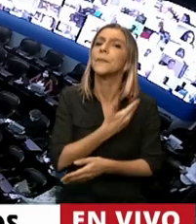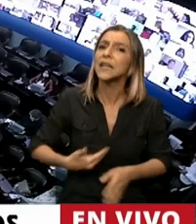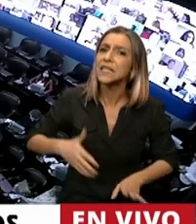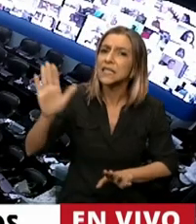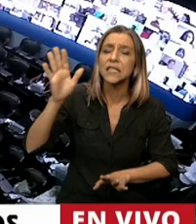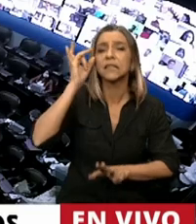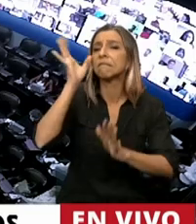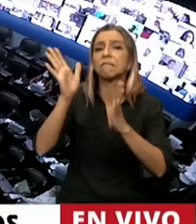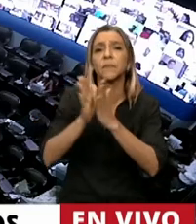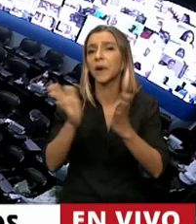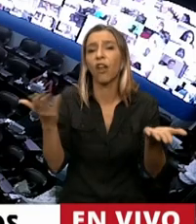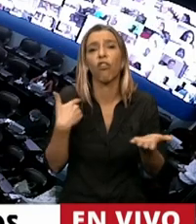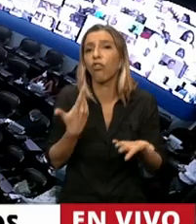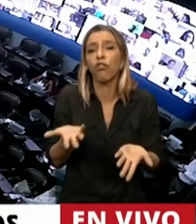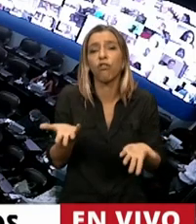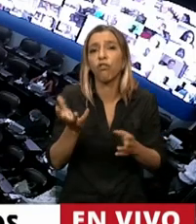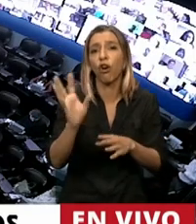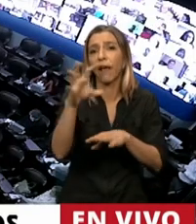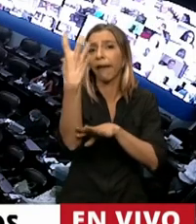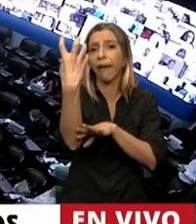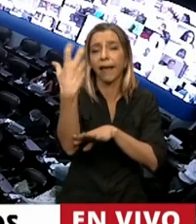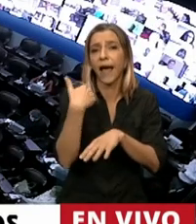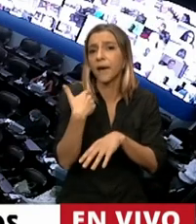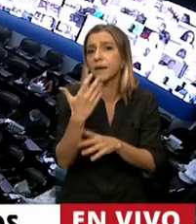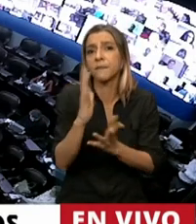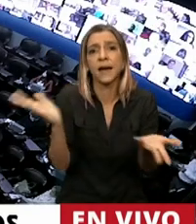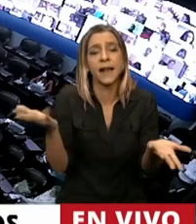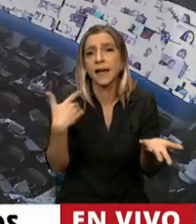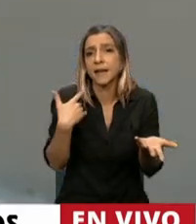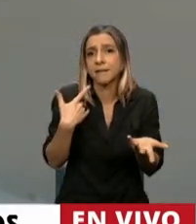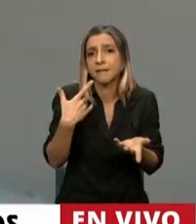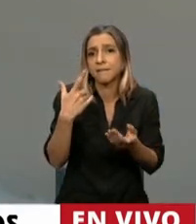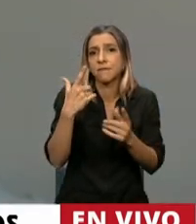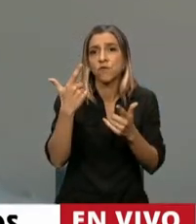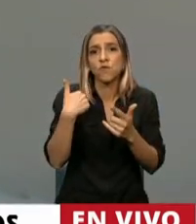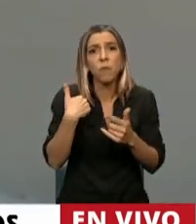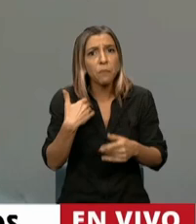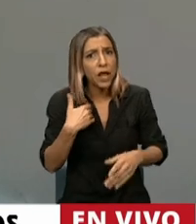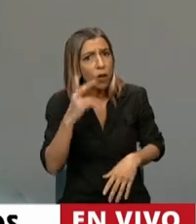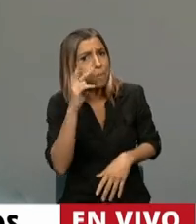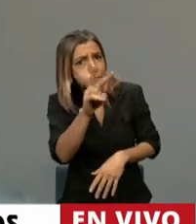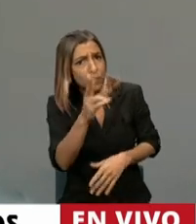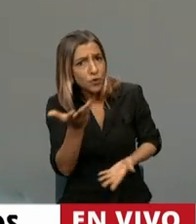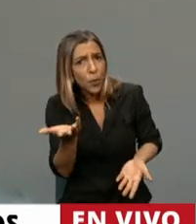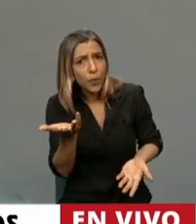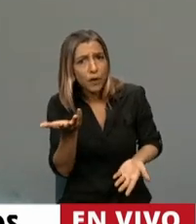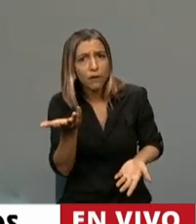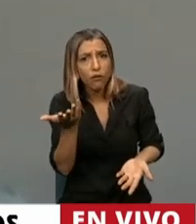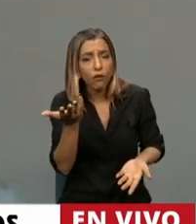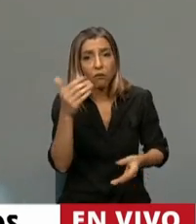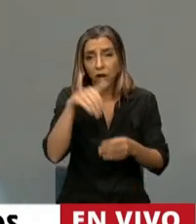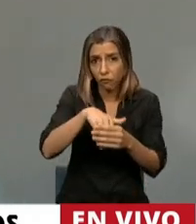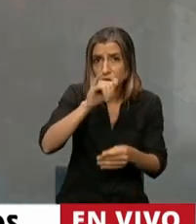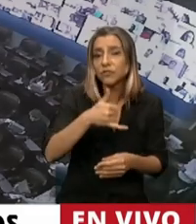Presidente, pido disculpas, no me toma la cámara, voy a votar así toda la sesión. Ahí la estoy viendo, afirmativo.